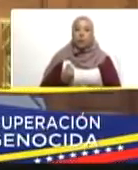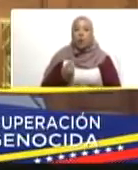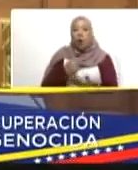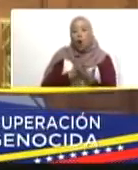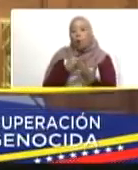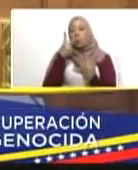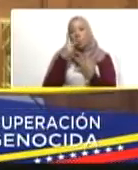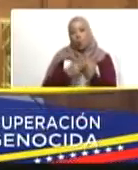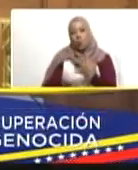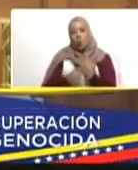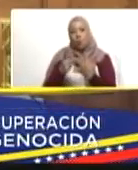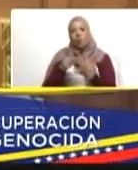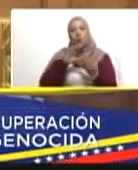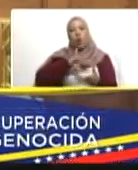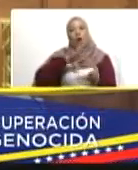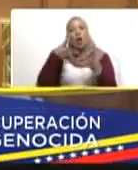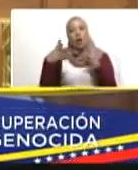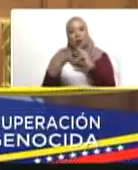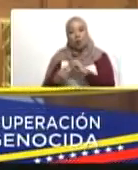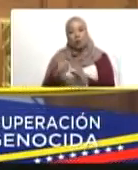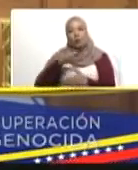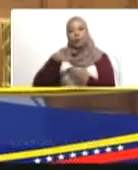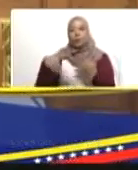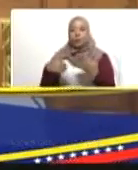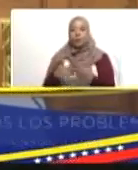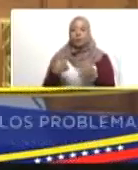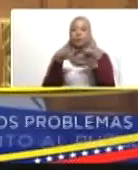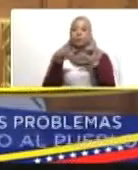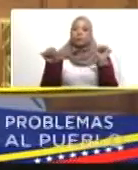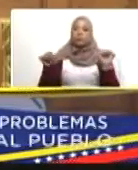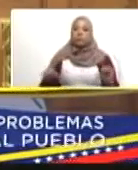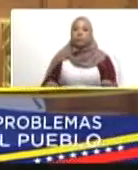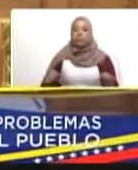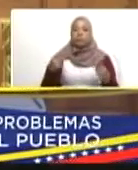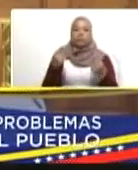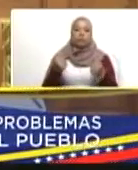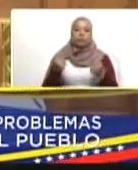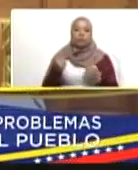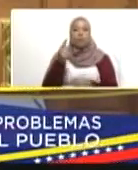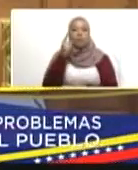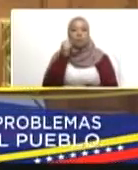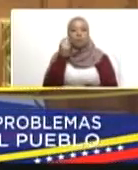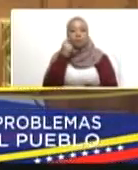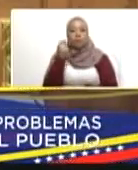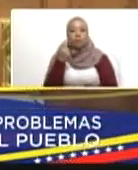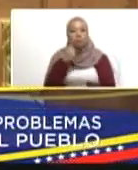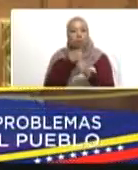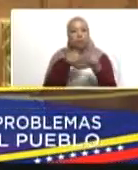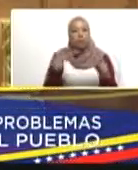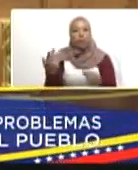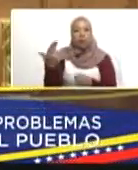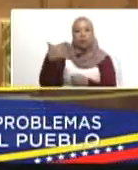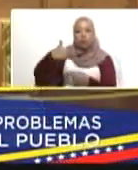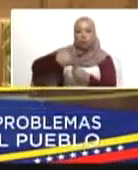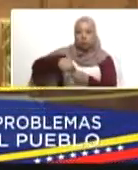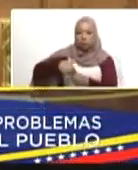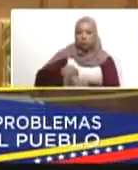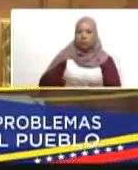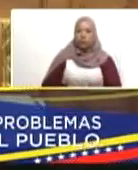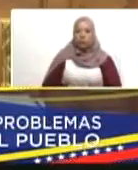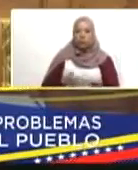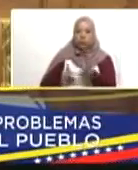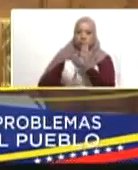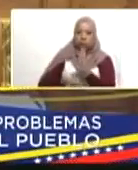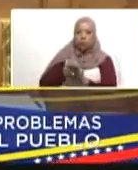propuesto con la transformación de nuestro modelo económico de un modelo rentista un modelo diversificado de alto